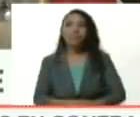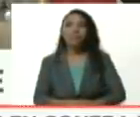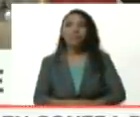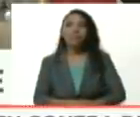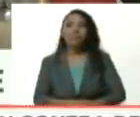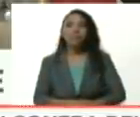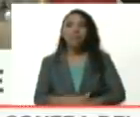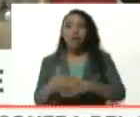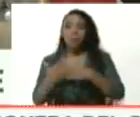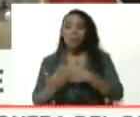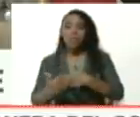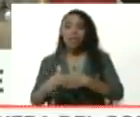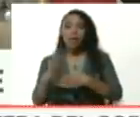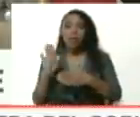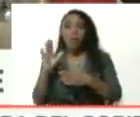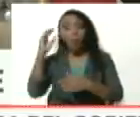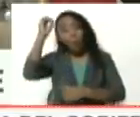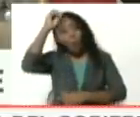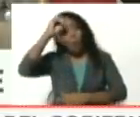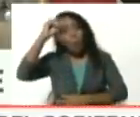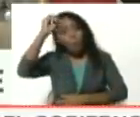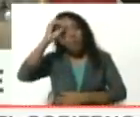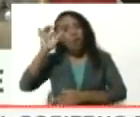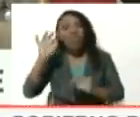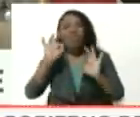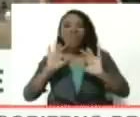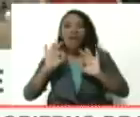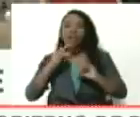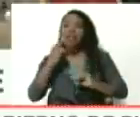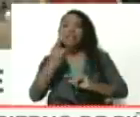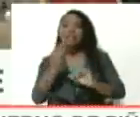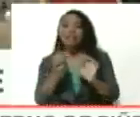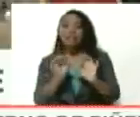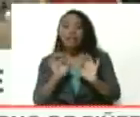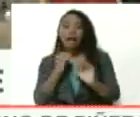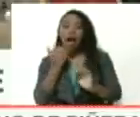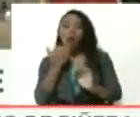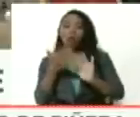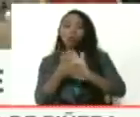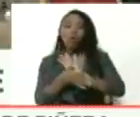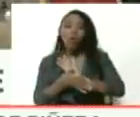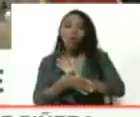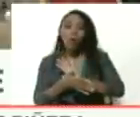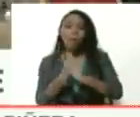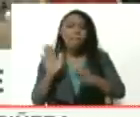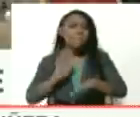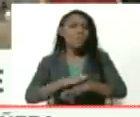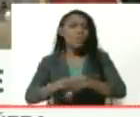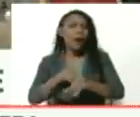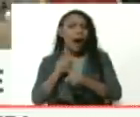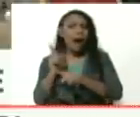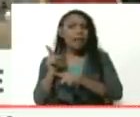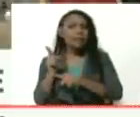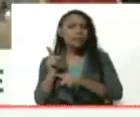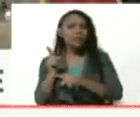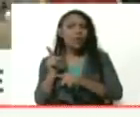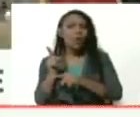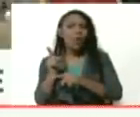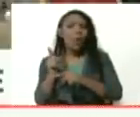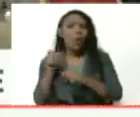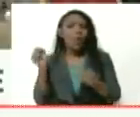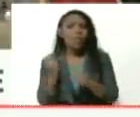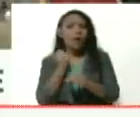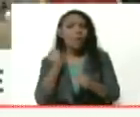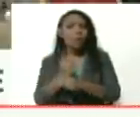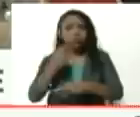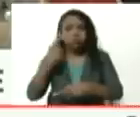Sin adelantar opinión ni hipótesis algunas, porque para eso están los órganos competentes